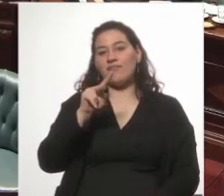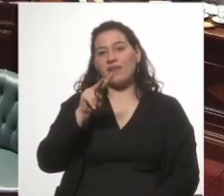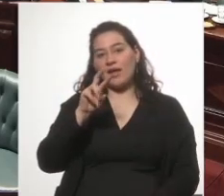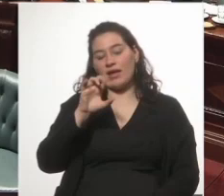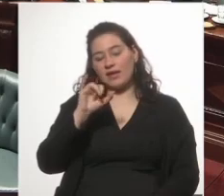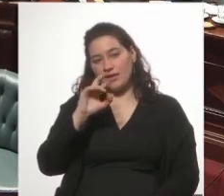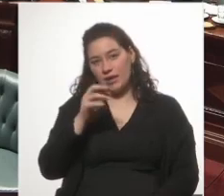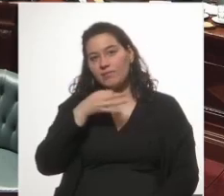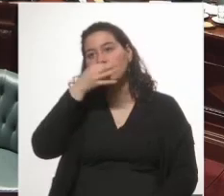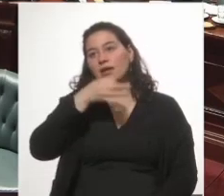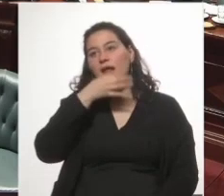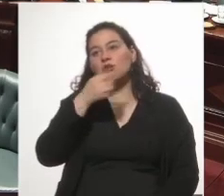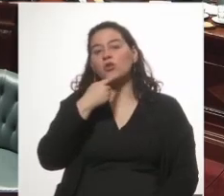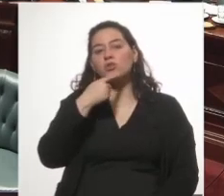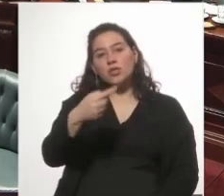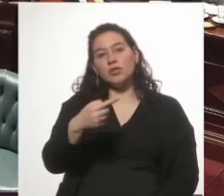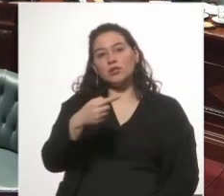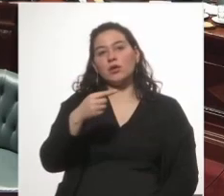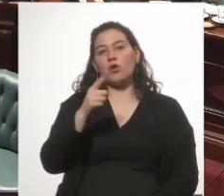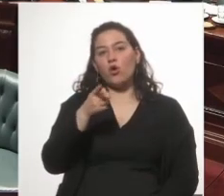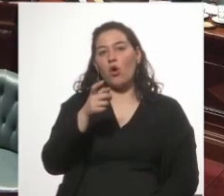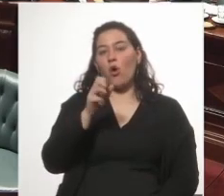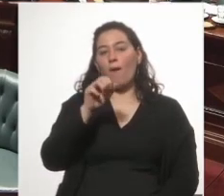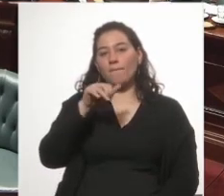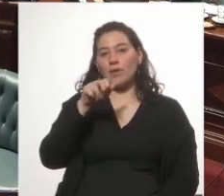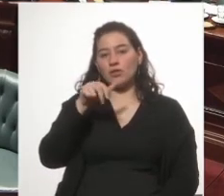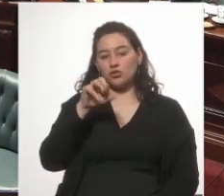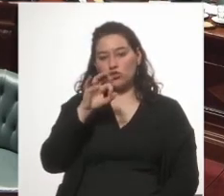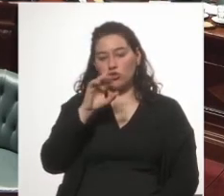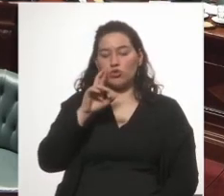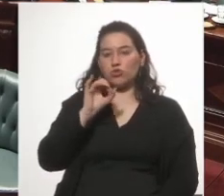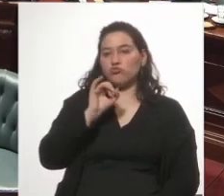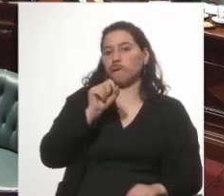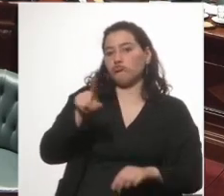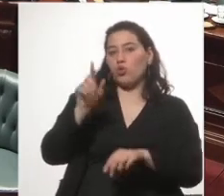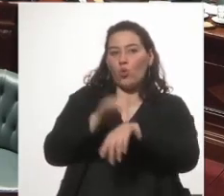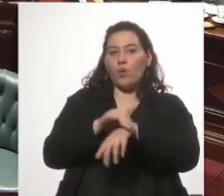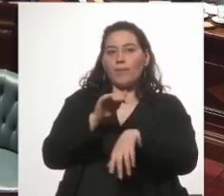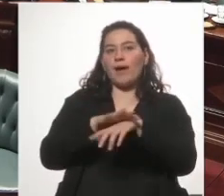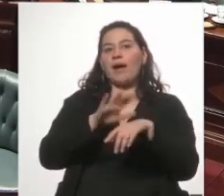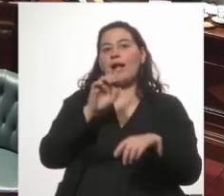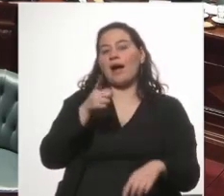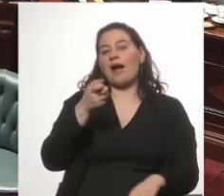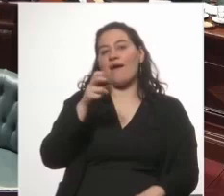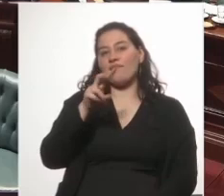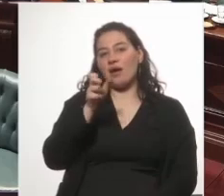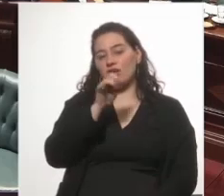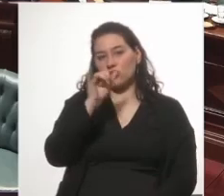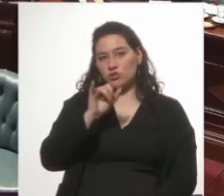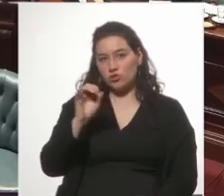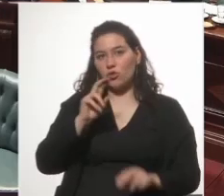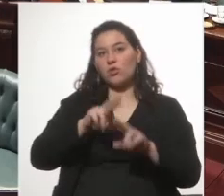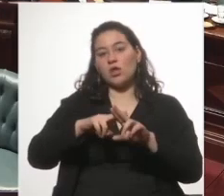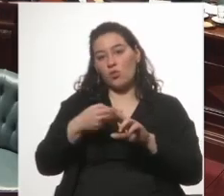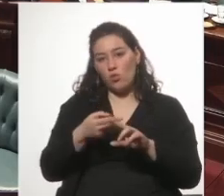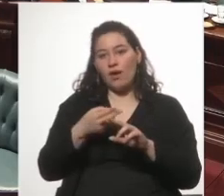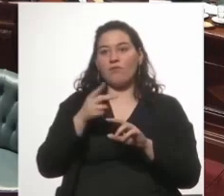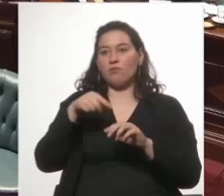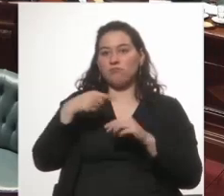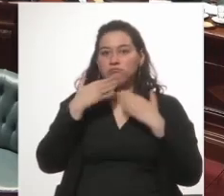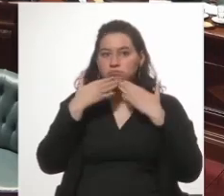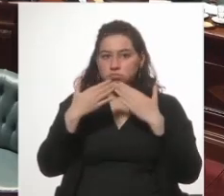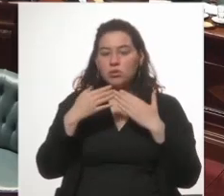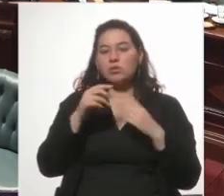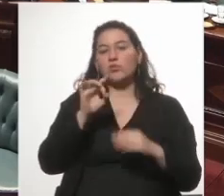declaración en la que afirma que Gomenzoro se le murió a Gavazo. El 13 de junio de 2018 se interroga nuevamente a Gavazo y el 15 de